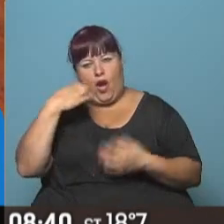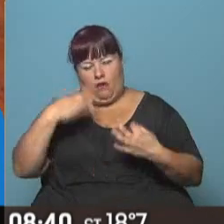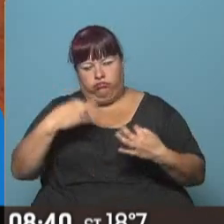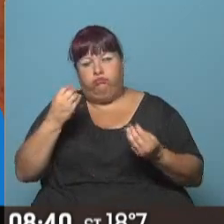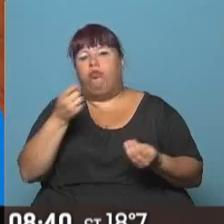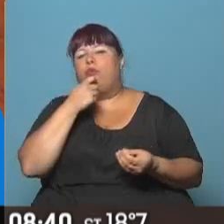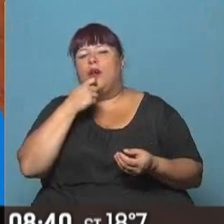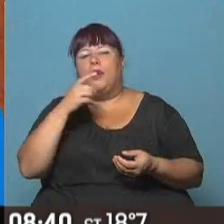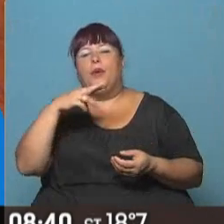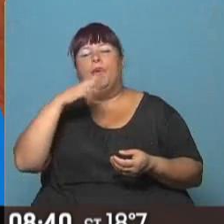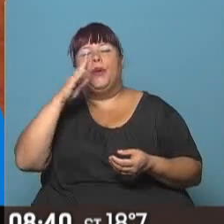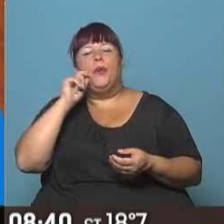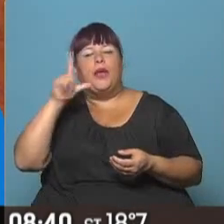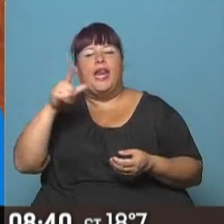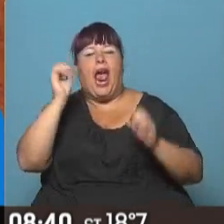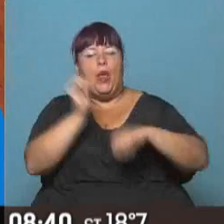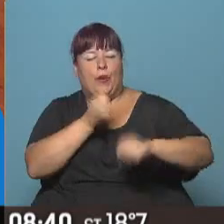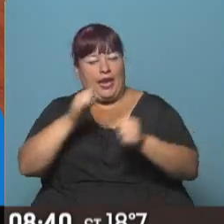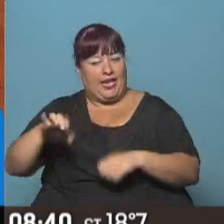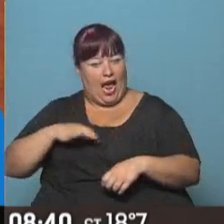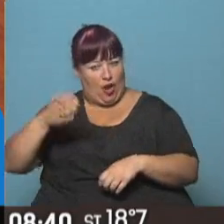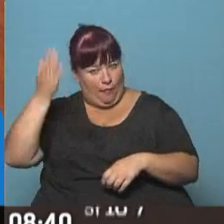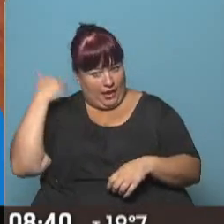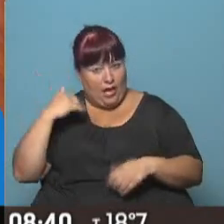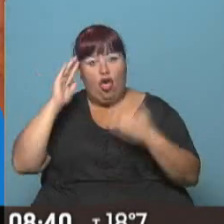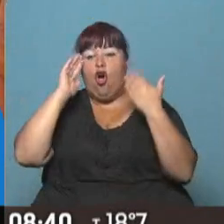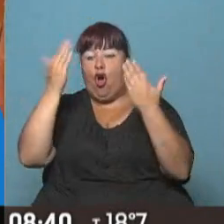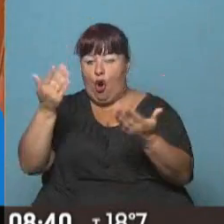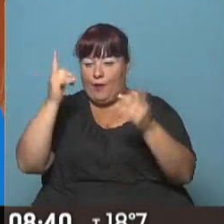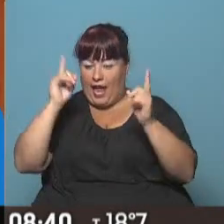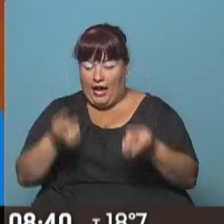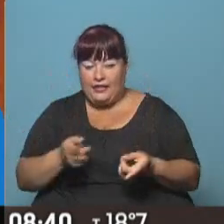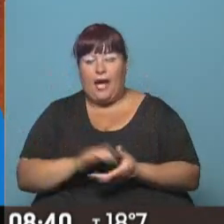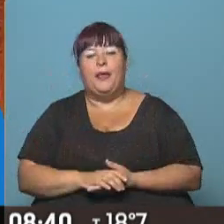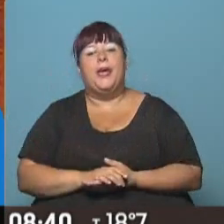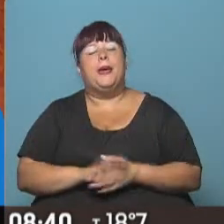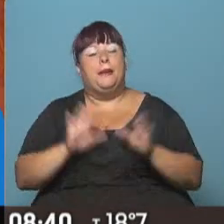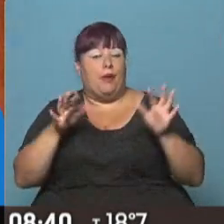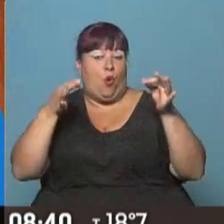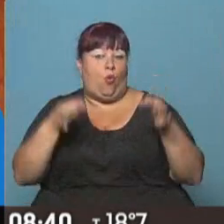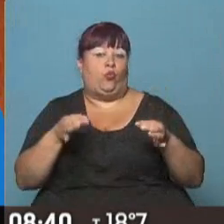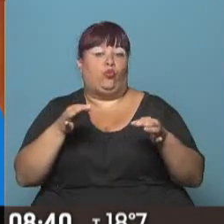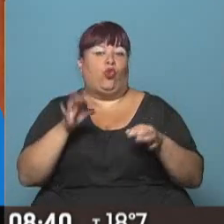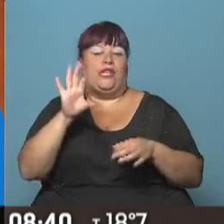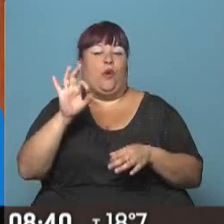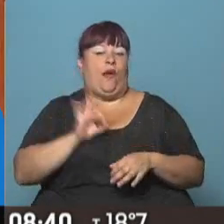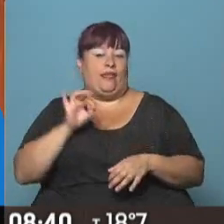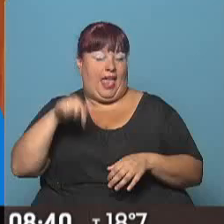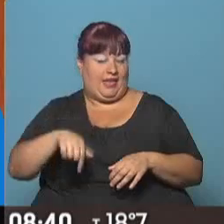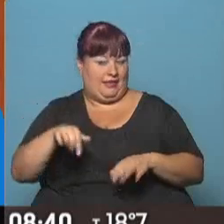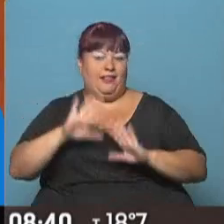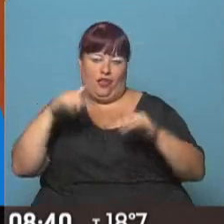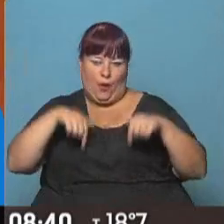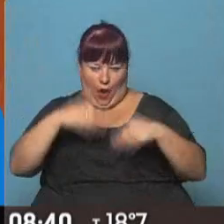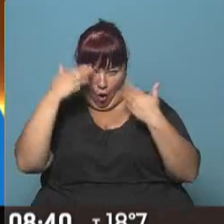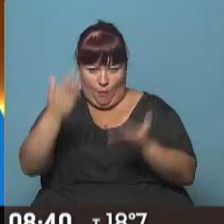realmente. Por ejemplo, en la Bienal de Venecia del año pasado se le hizo un homenaje también, pero justo son medio siglo este año, así que le vamos a